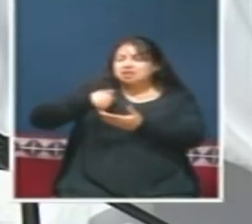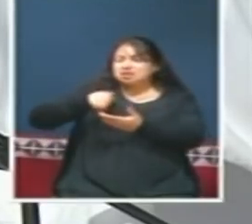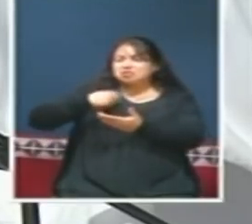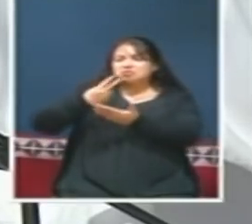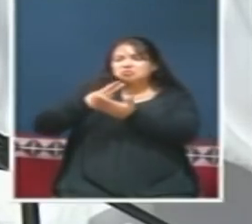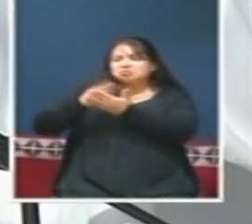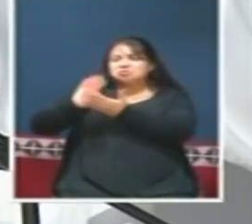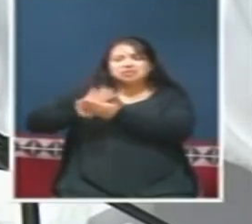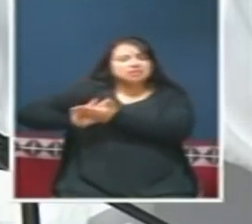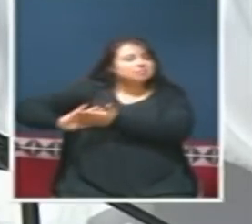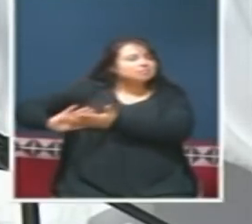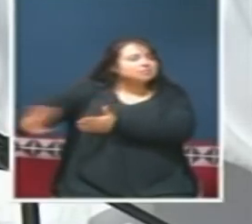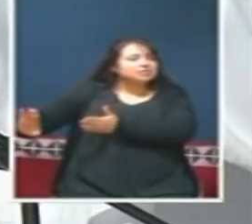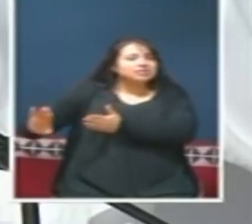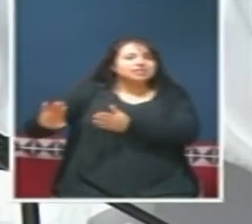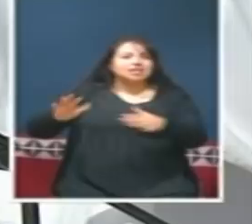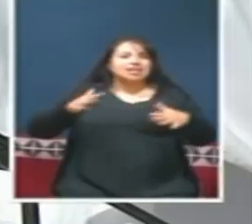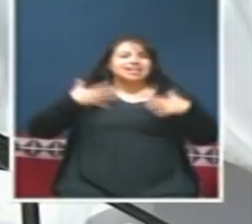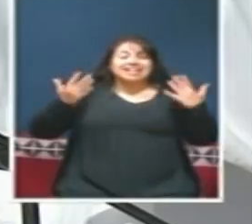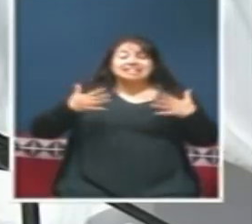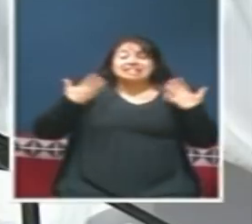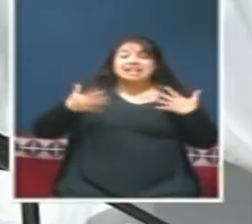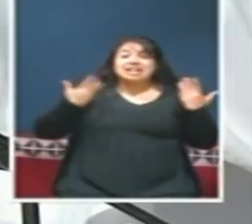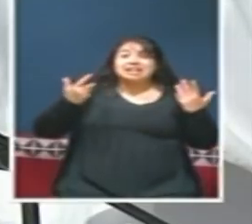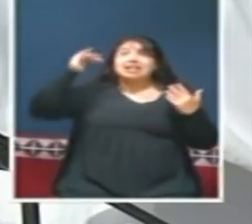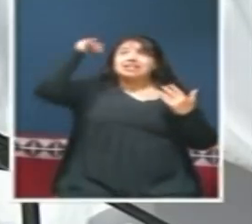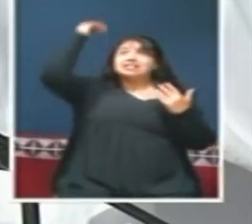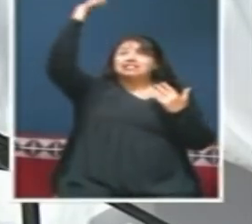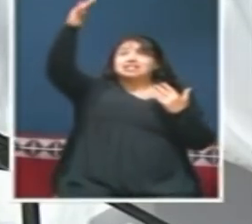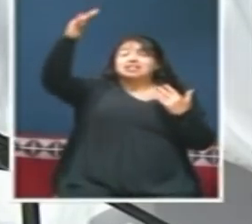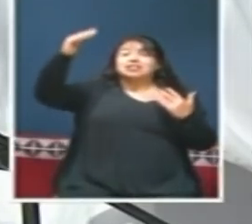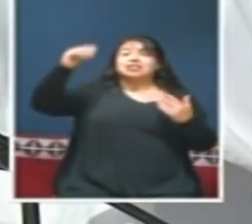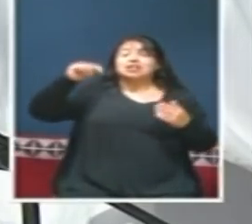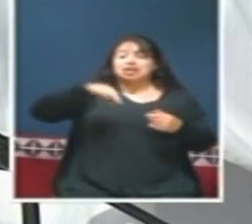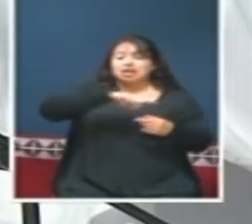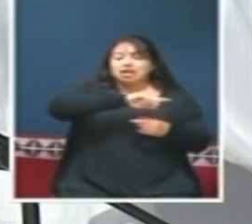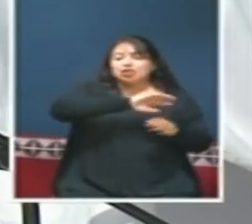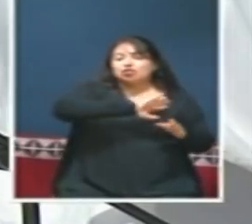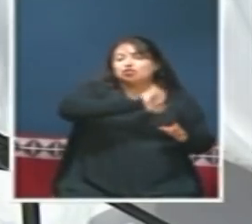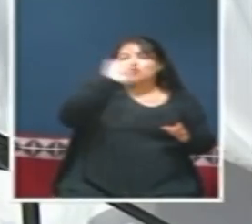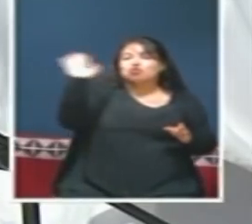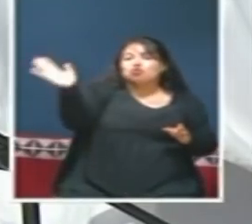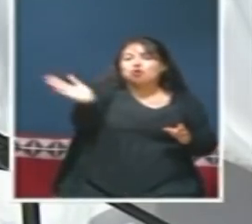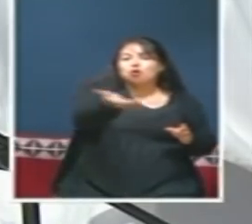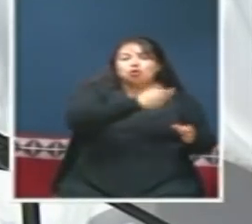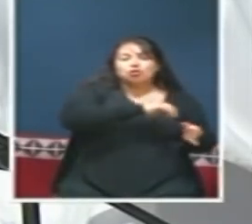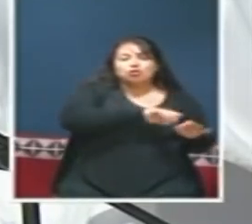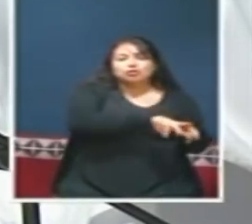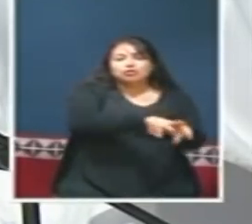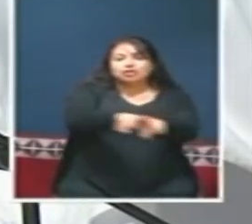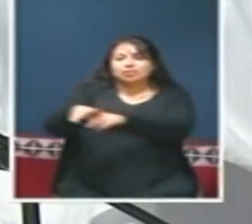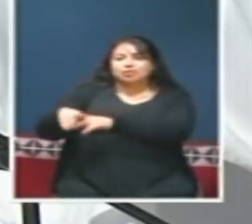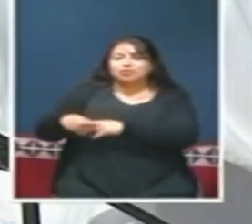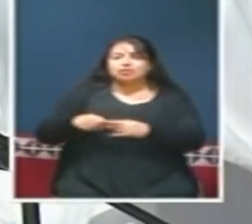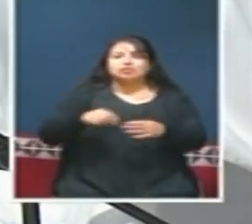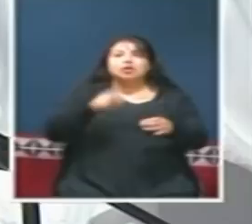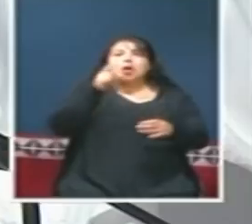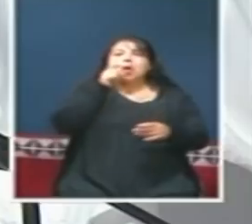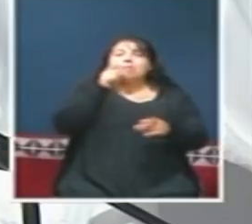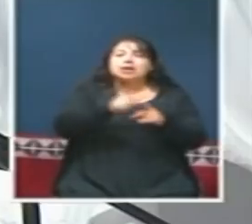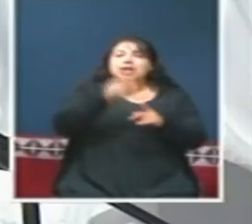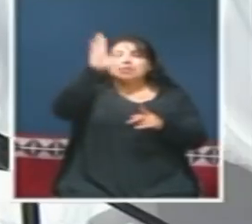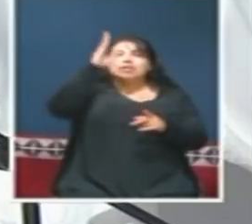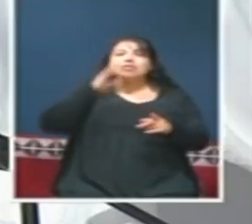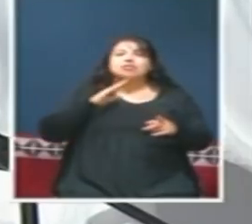muerte. Que se alegren entonces el cielo y sus habitantes. Palabra de Dios. Te